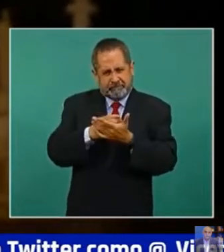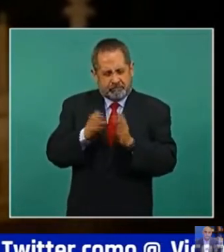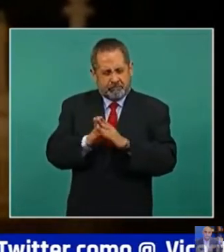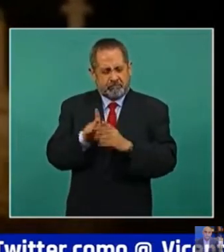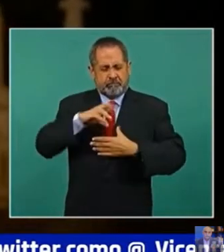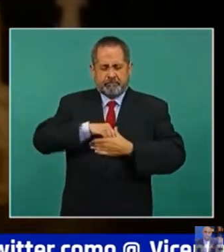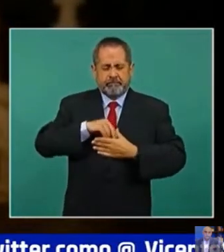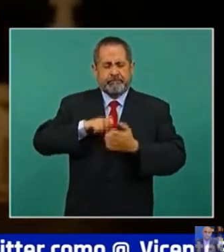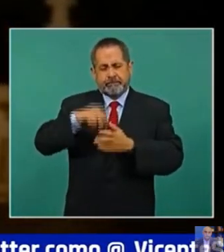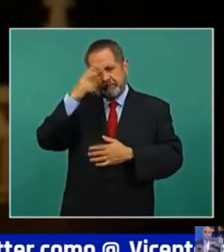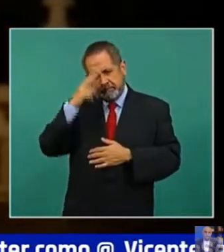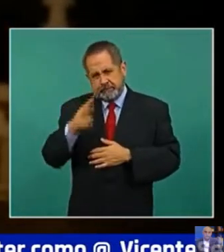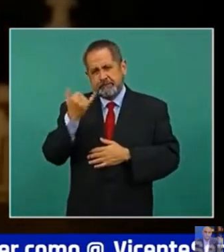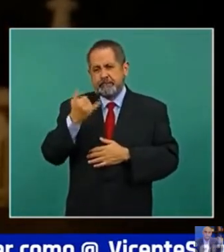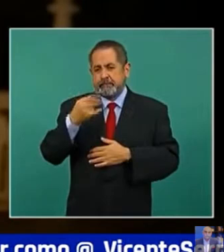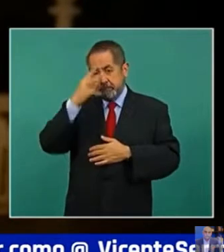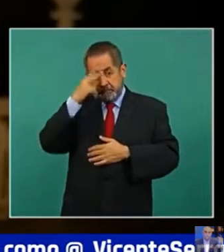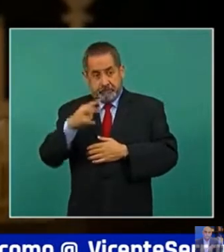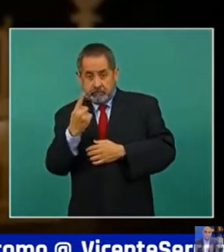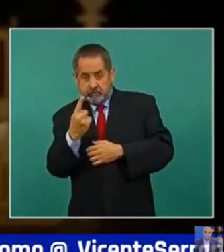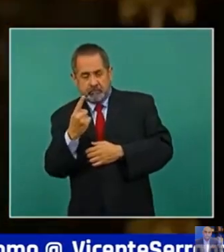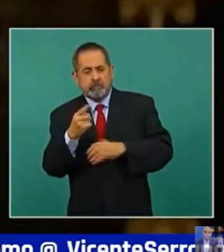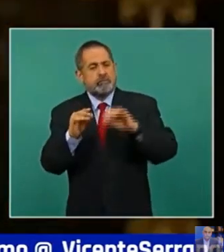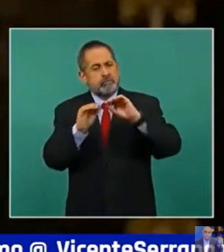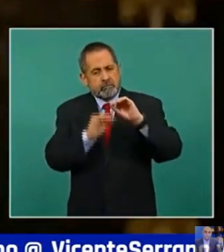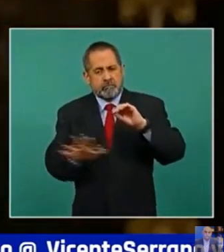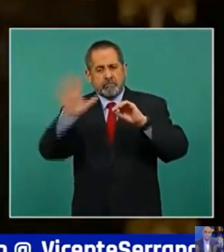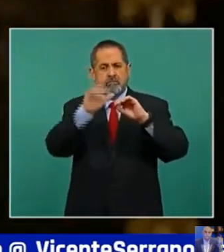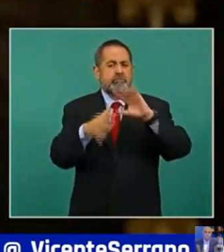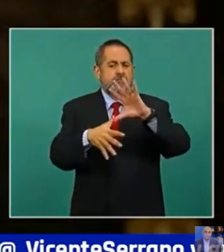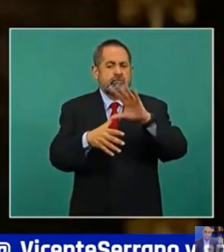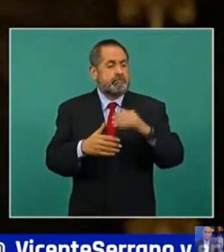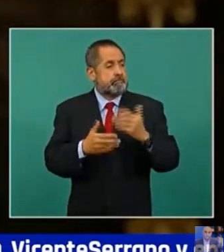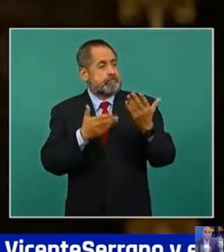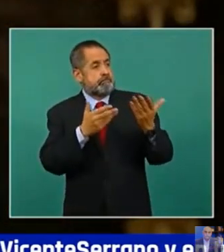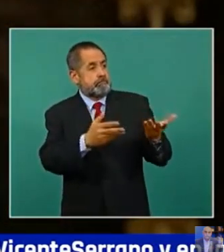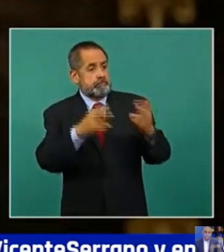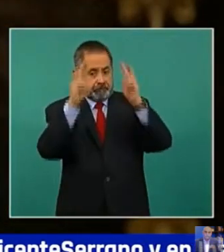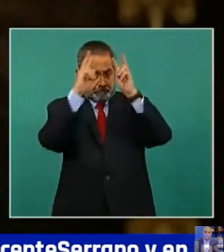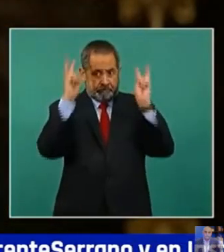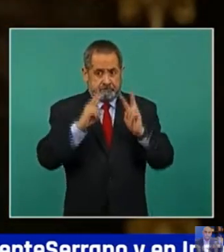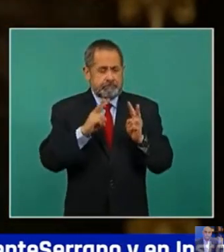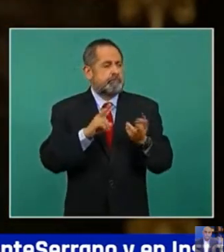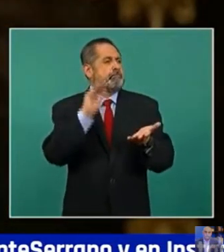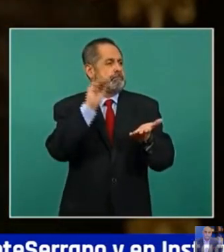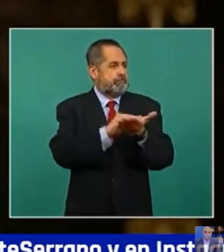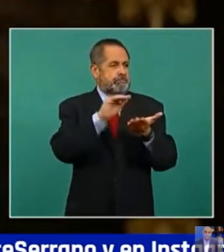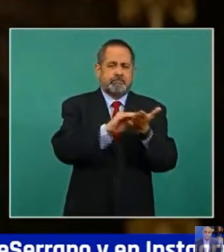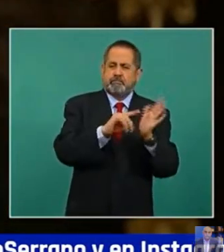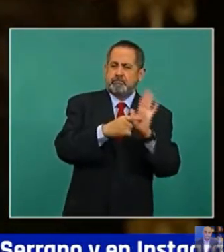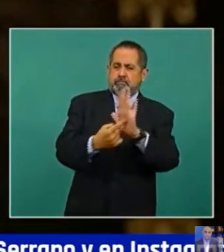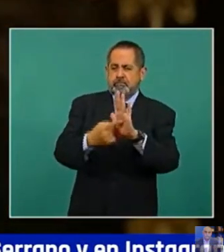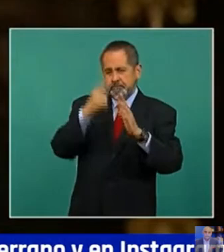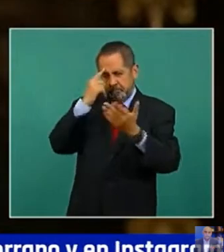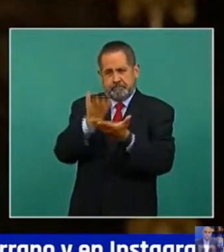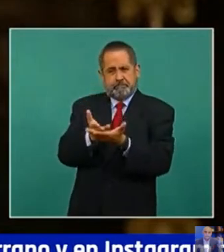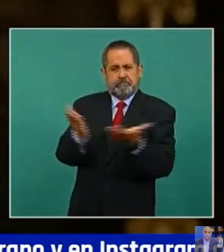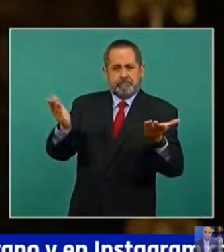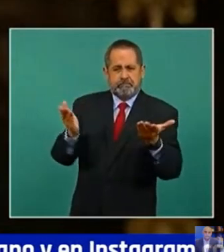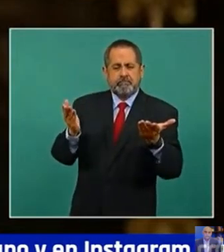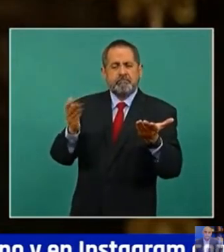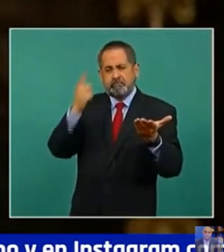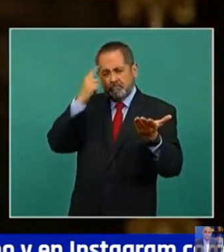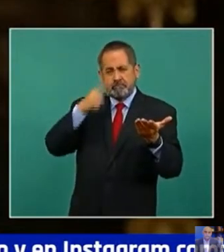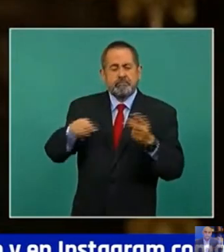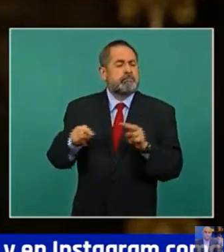México, sino en todas las Américas. Que ella siga siendo para todos ustedes la guía